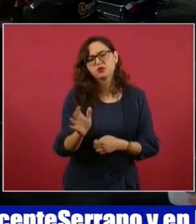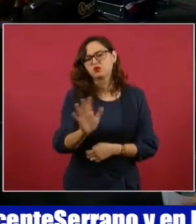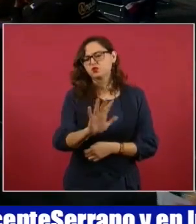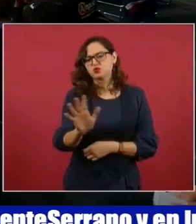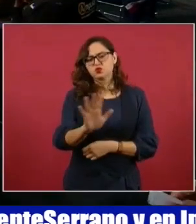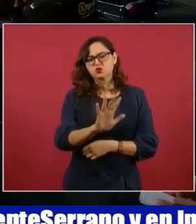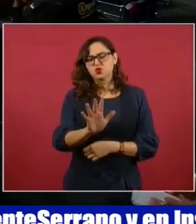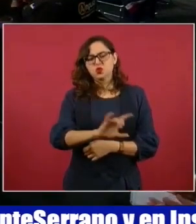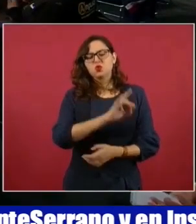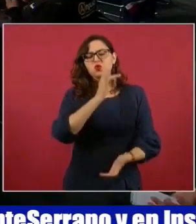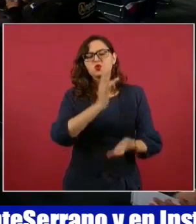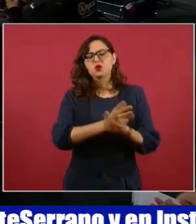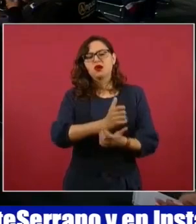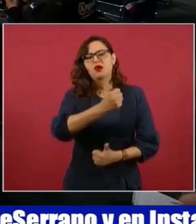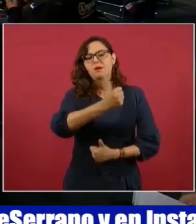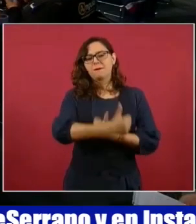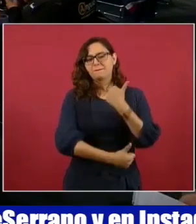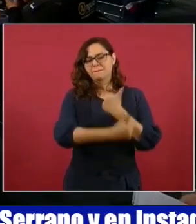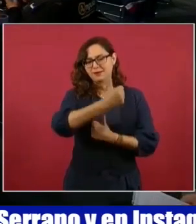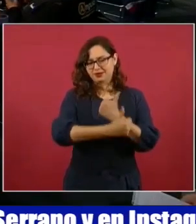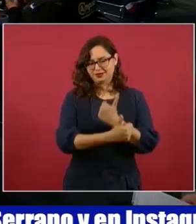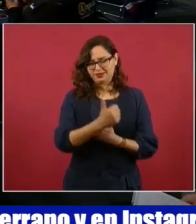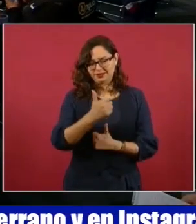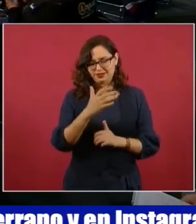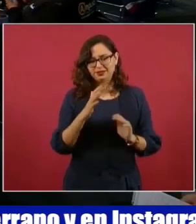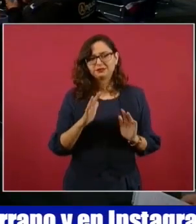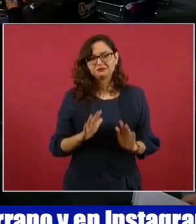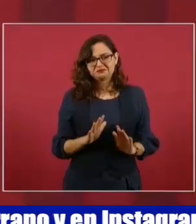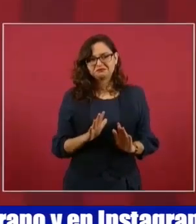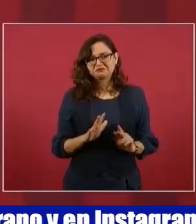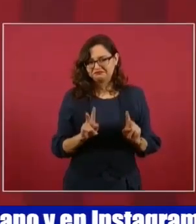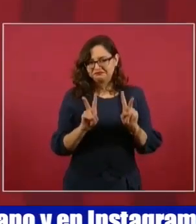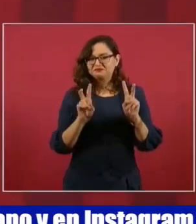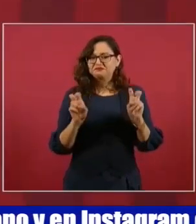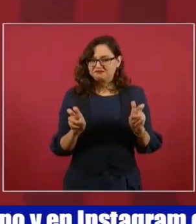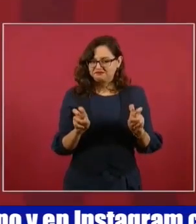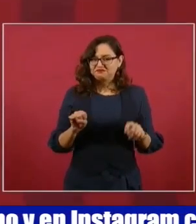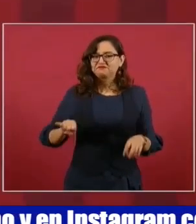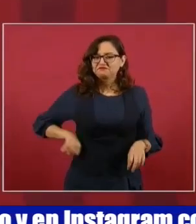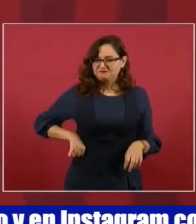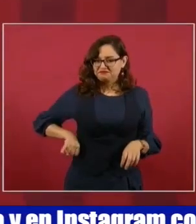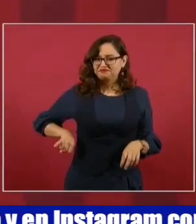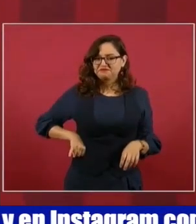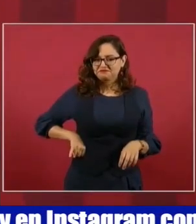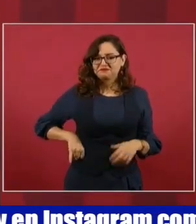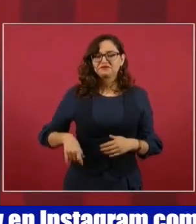son nuestros adversarios? Y además es interesante